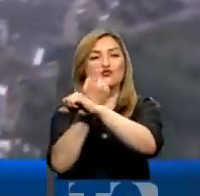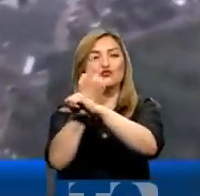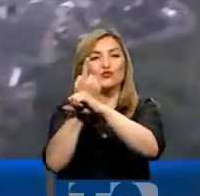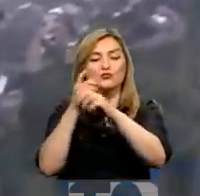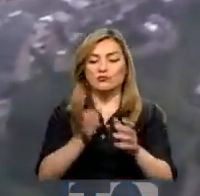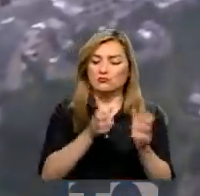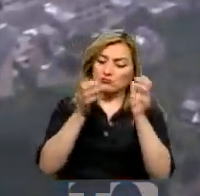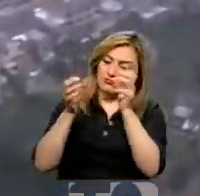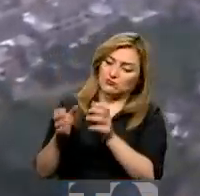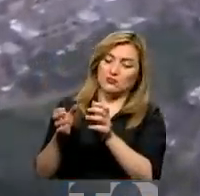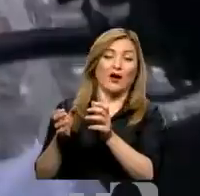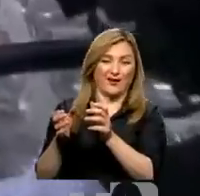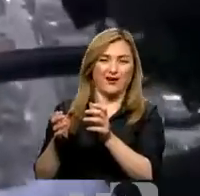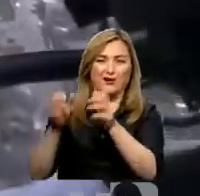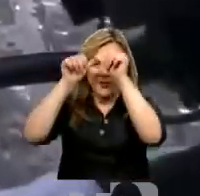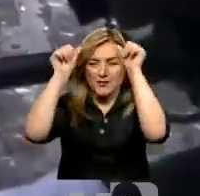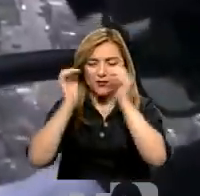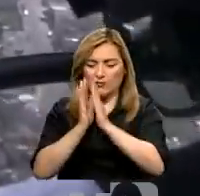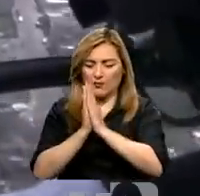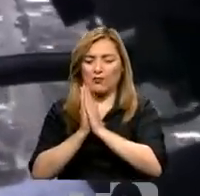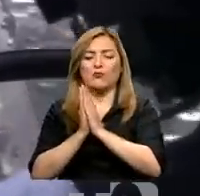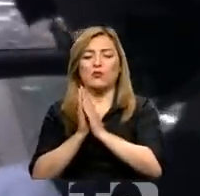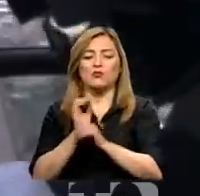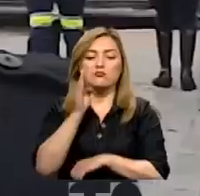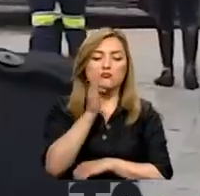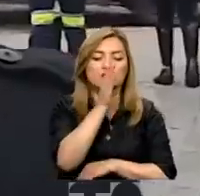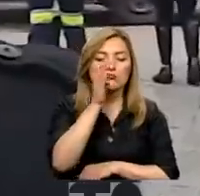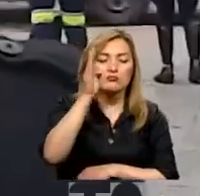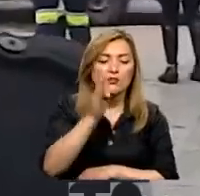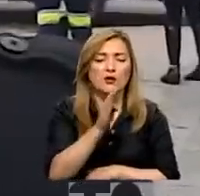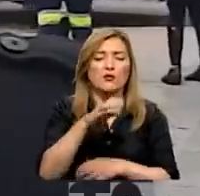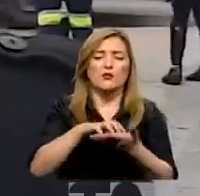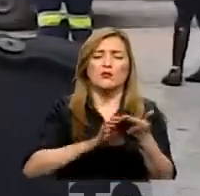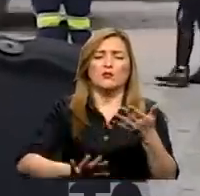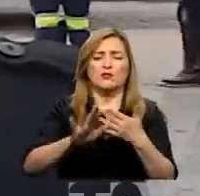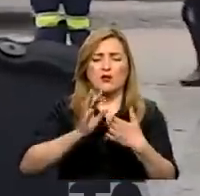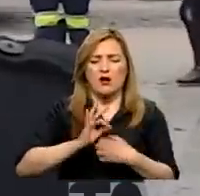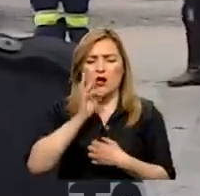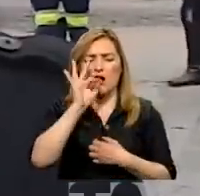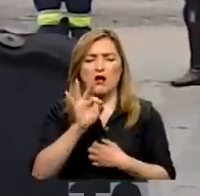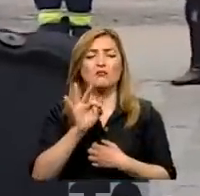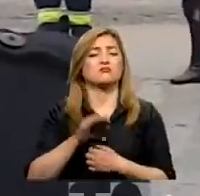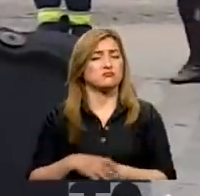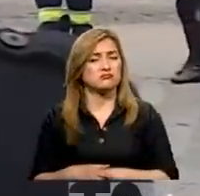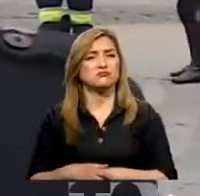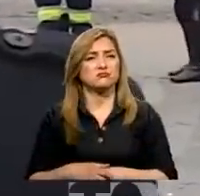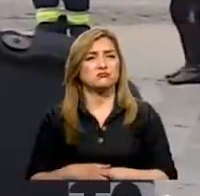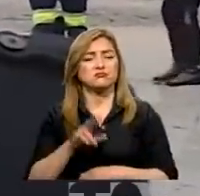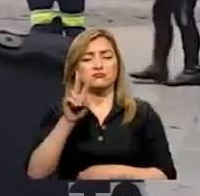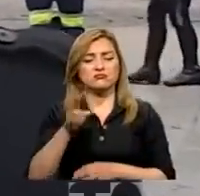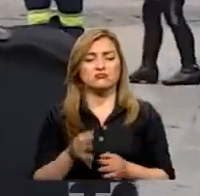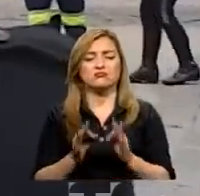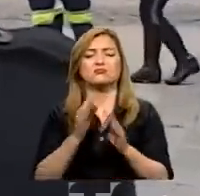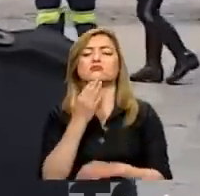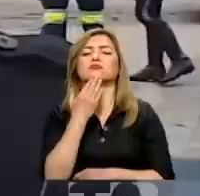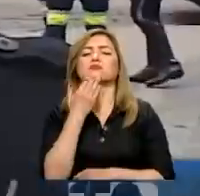sus bendiciones a toda la provincia golpeada por el coronavirus. Y el día 2 de febrero se realizará en cambio un sobrevuelo a